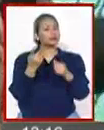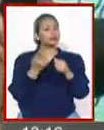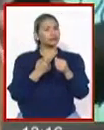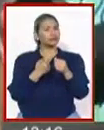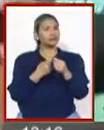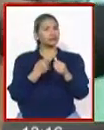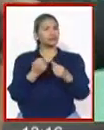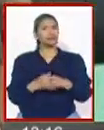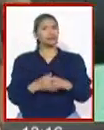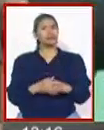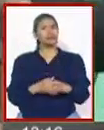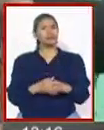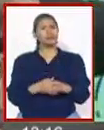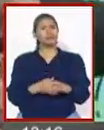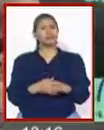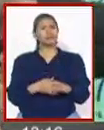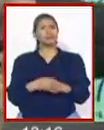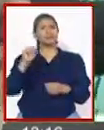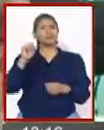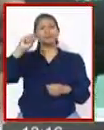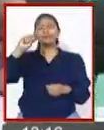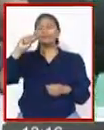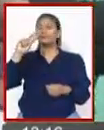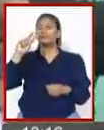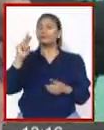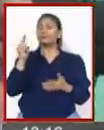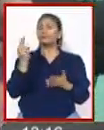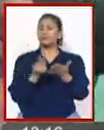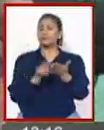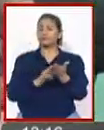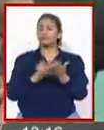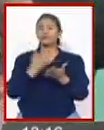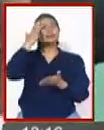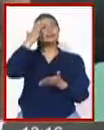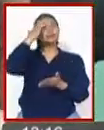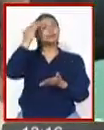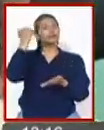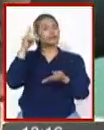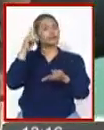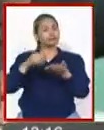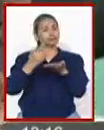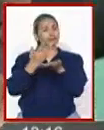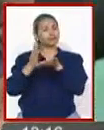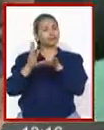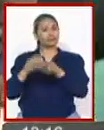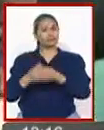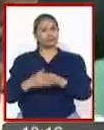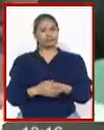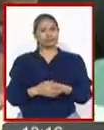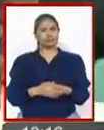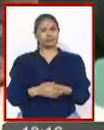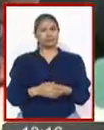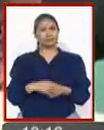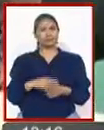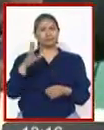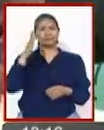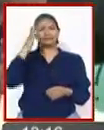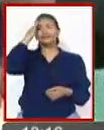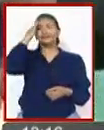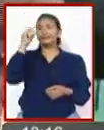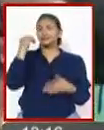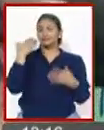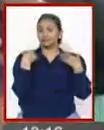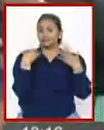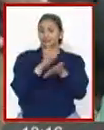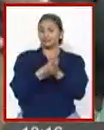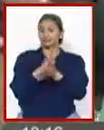esta clase de enfrentamiento? Ya esto es por segunda vez. ¿Sabe por qué ellos no pueden desalojarnos legalmente? Ellos no vienen porque no tienen papel y no vienen y